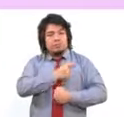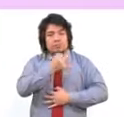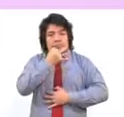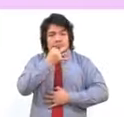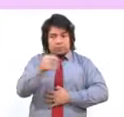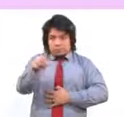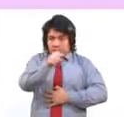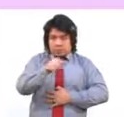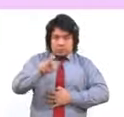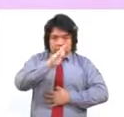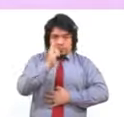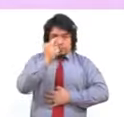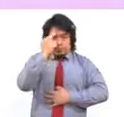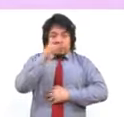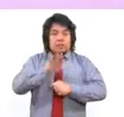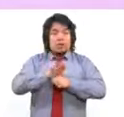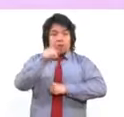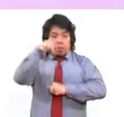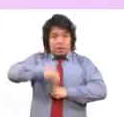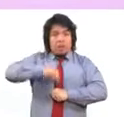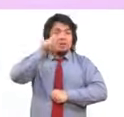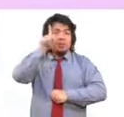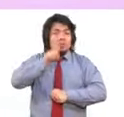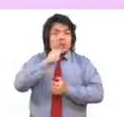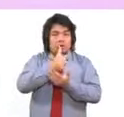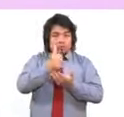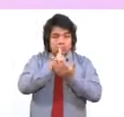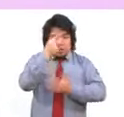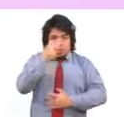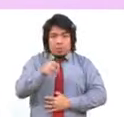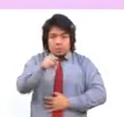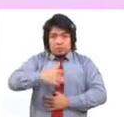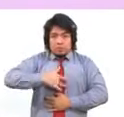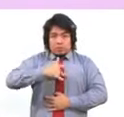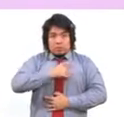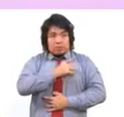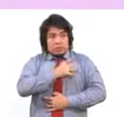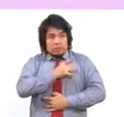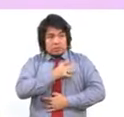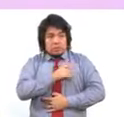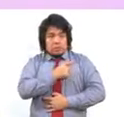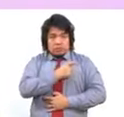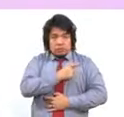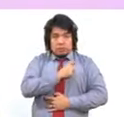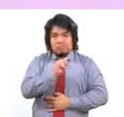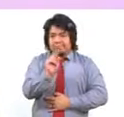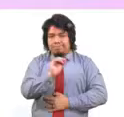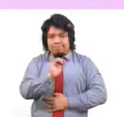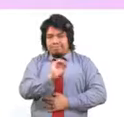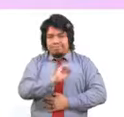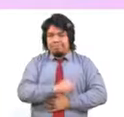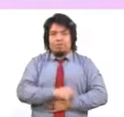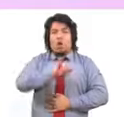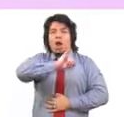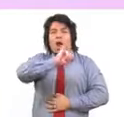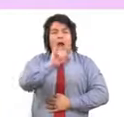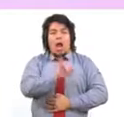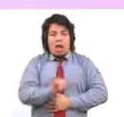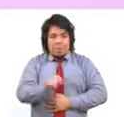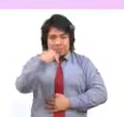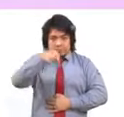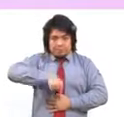a todas las mujeres en la ciudad. No están solas las mujeres en la Ciudad de México. El gobierno